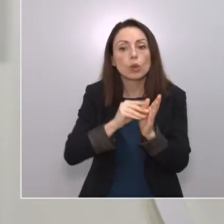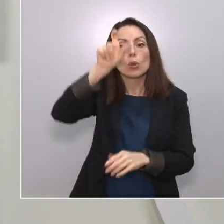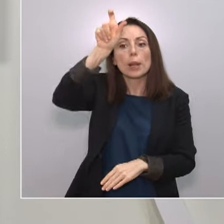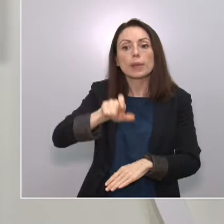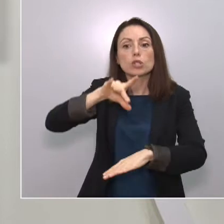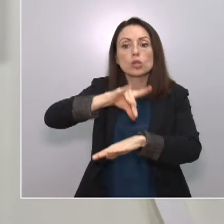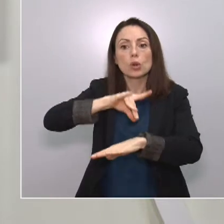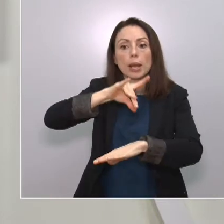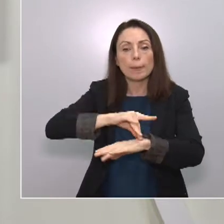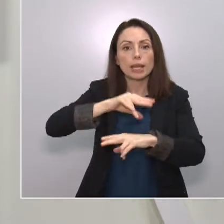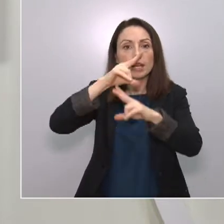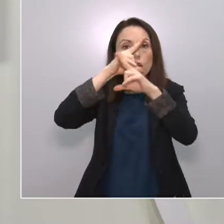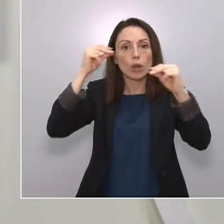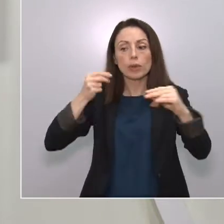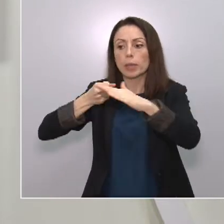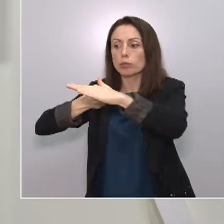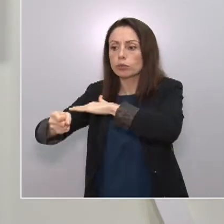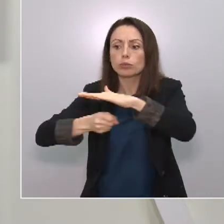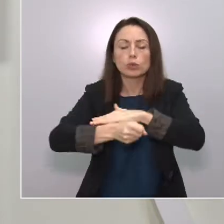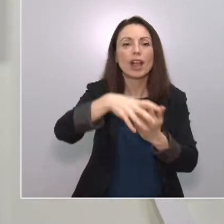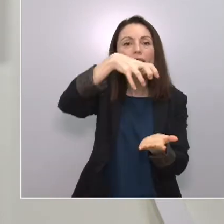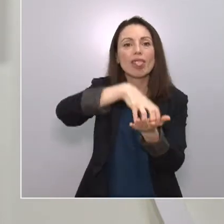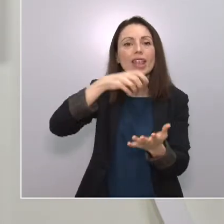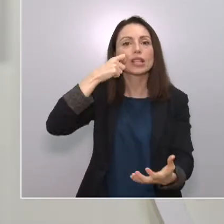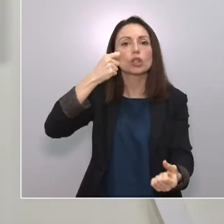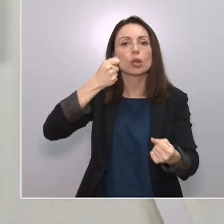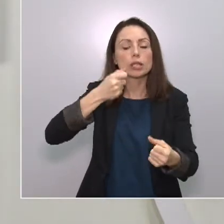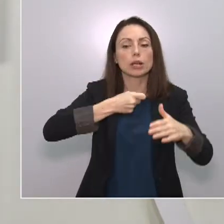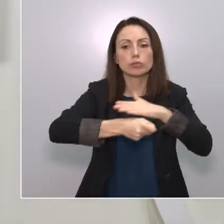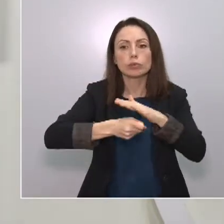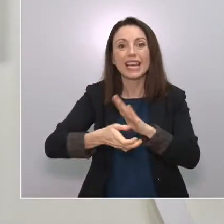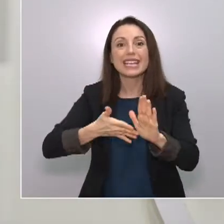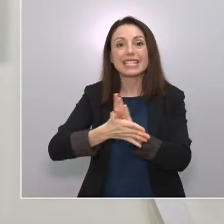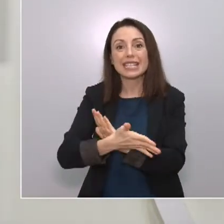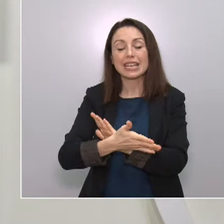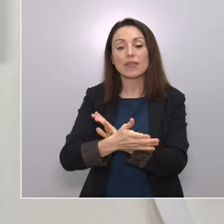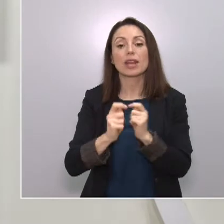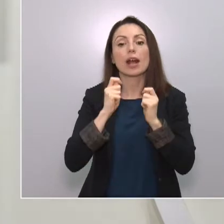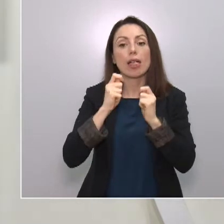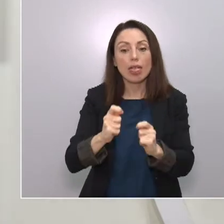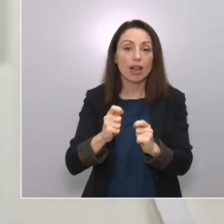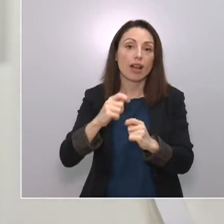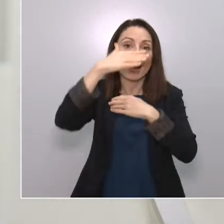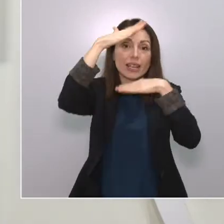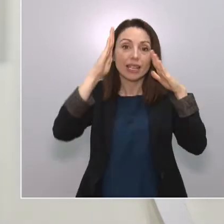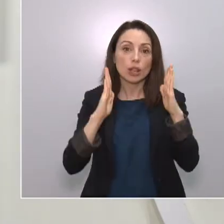médico y un enfermero en cada centro de salud, reforzando de esta manera la atención